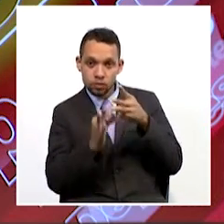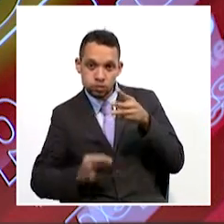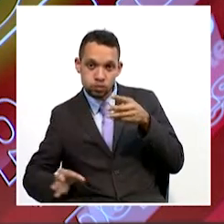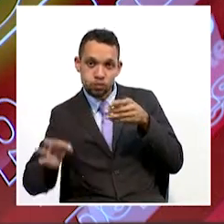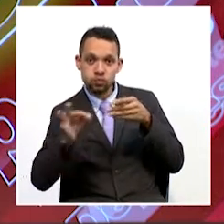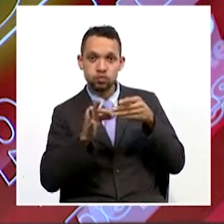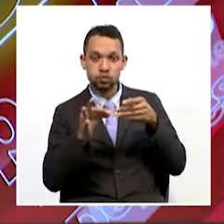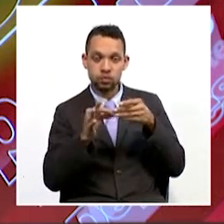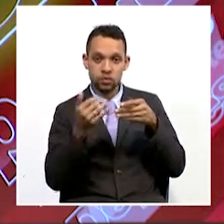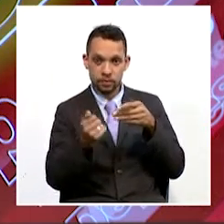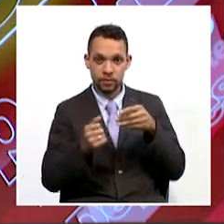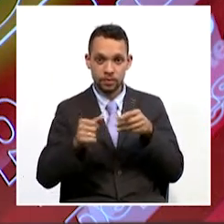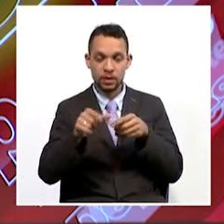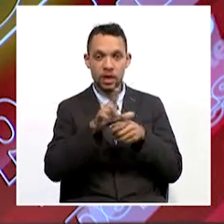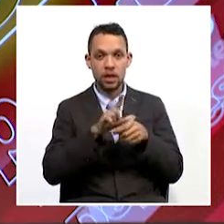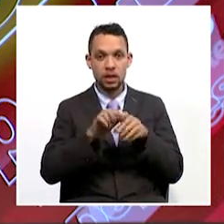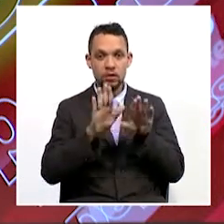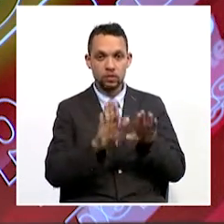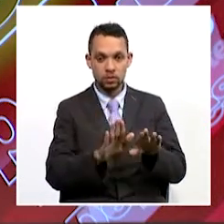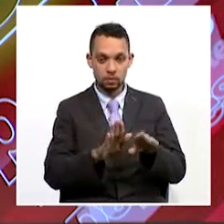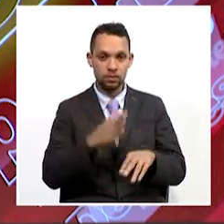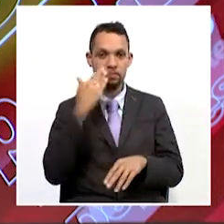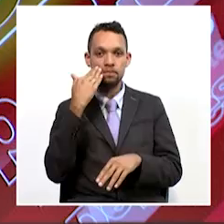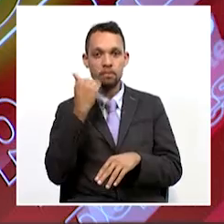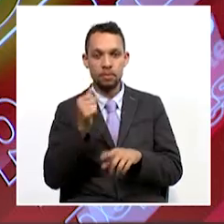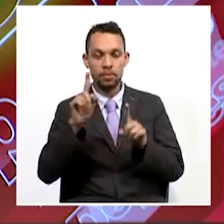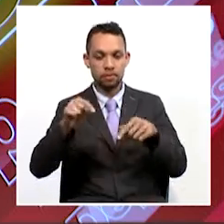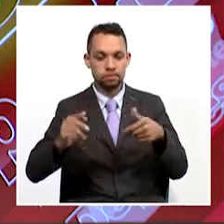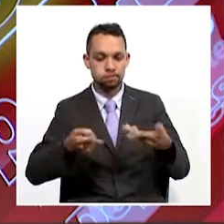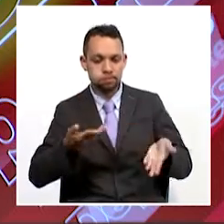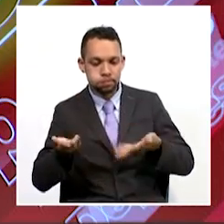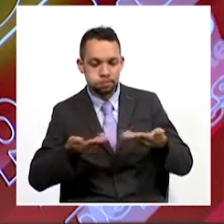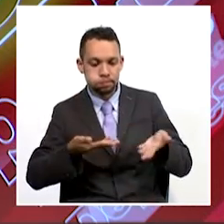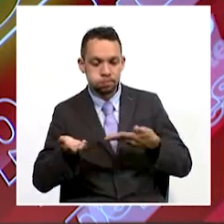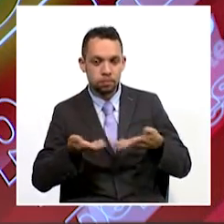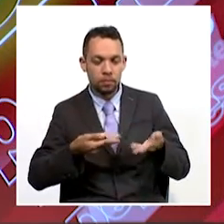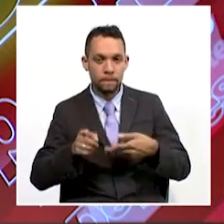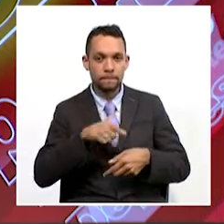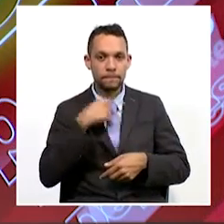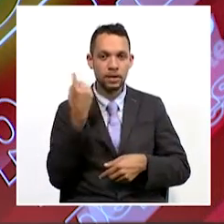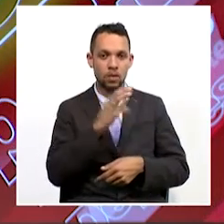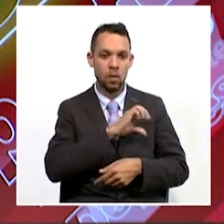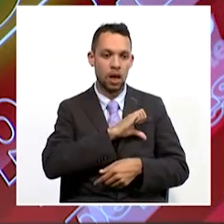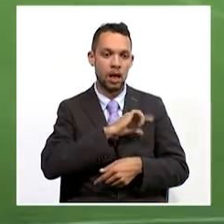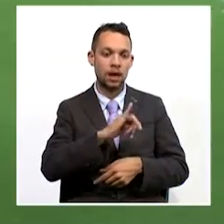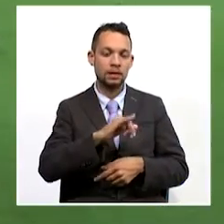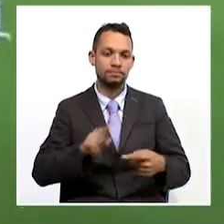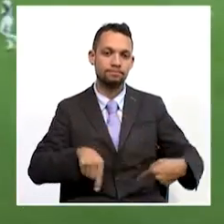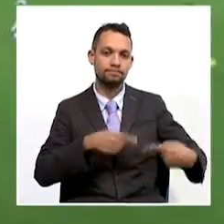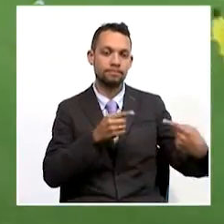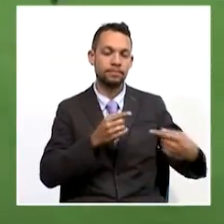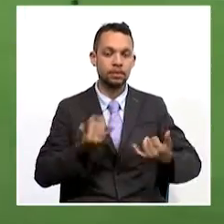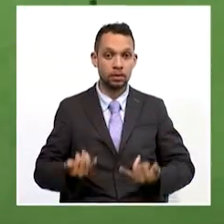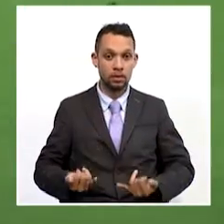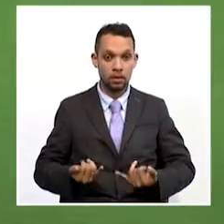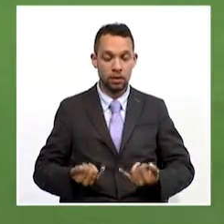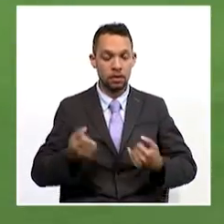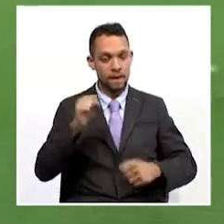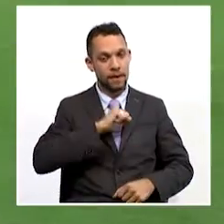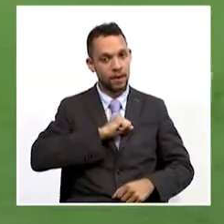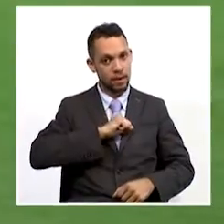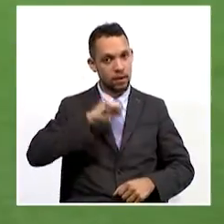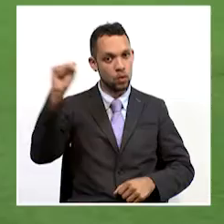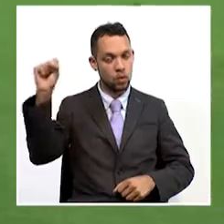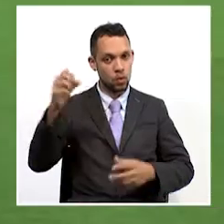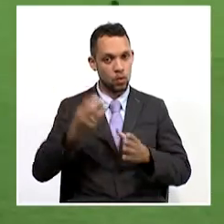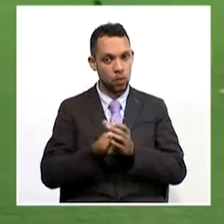del torneo Águila. Por el lado del equipo femenino, cayó nuevamente, esta vez ante América de Cali. A pesar de la victoria obtenida por